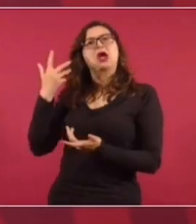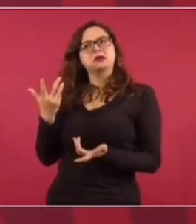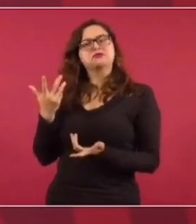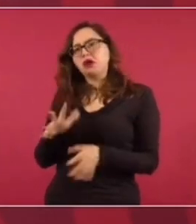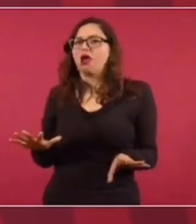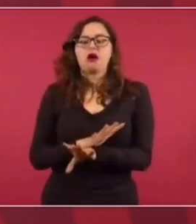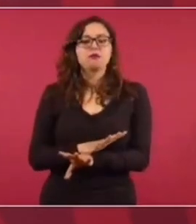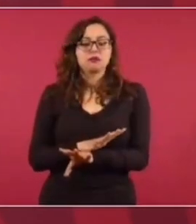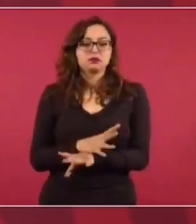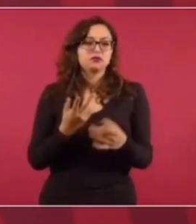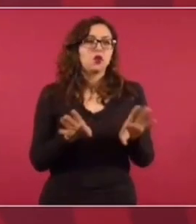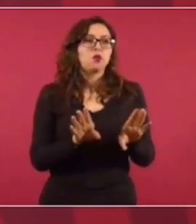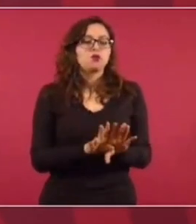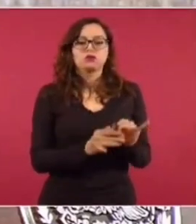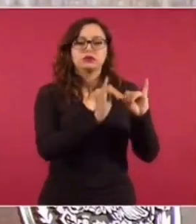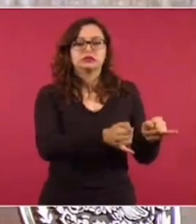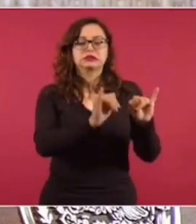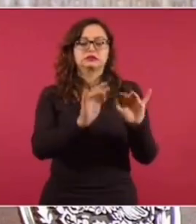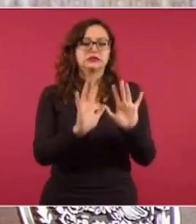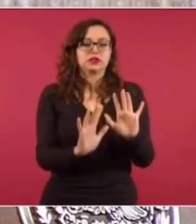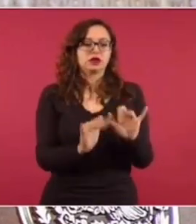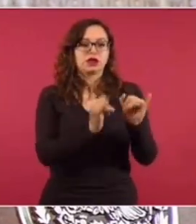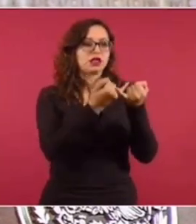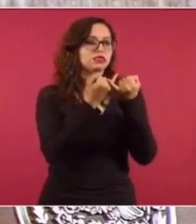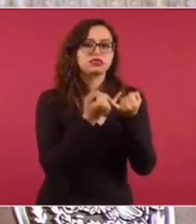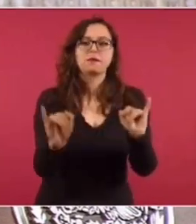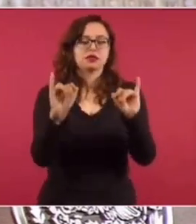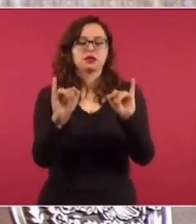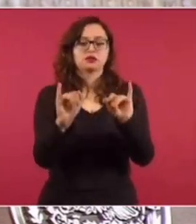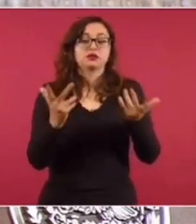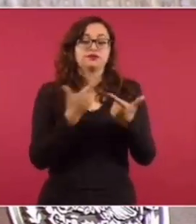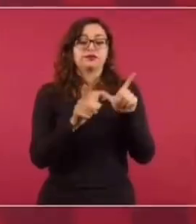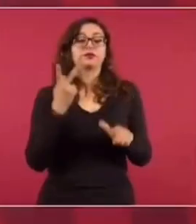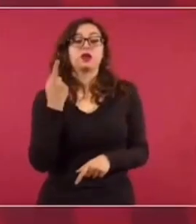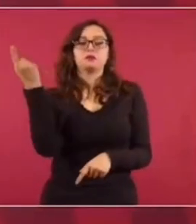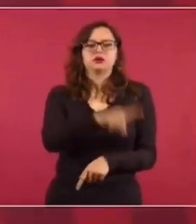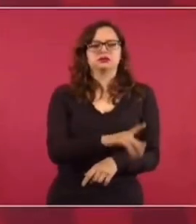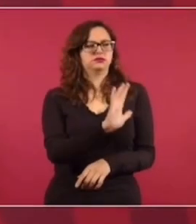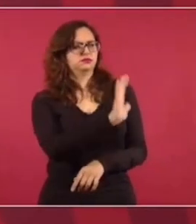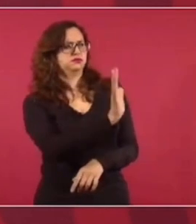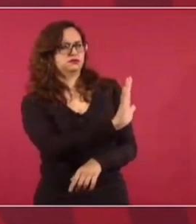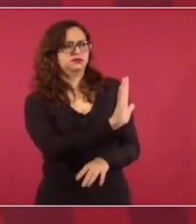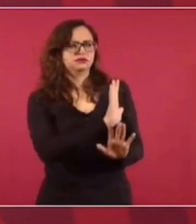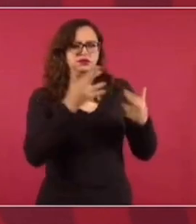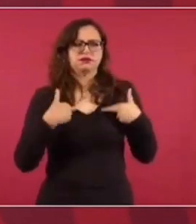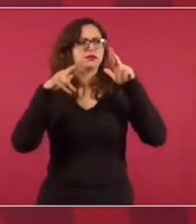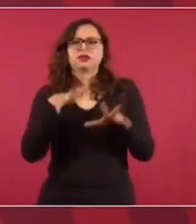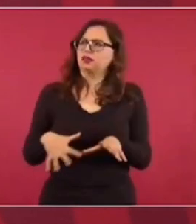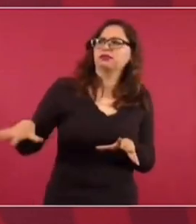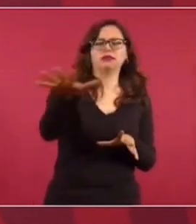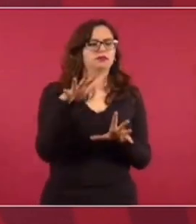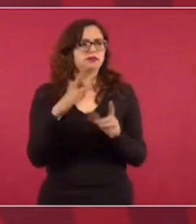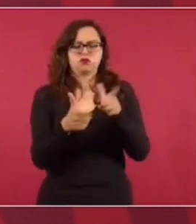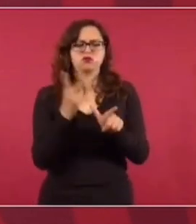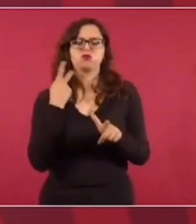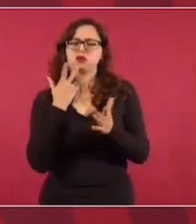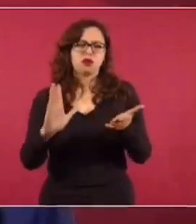a decir, independiente, sin someterse a la línea de los partidos, actuando más en representación del